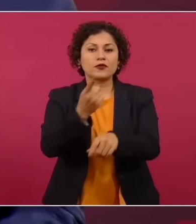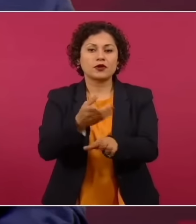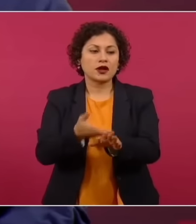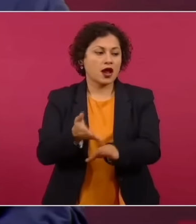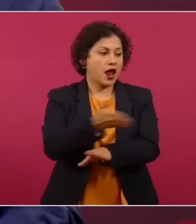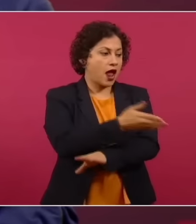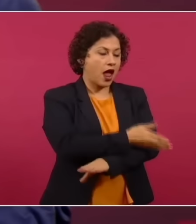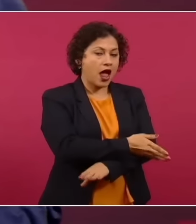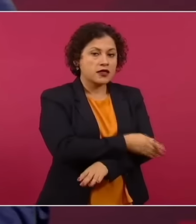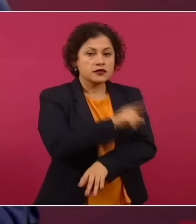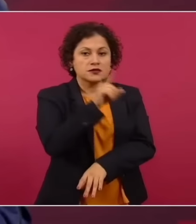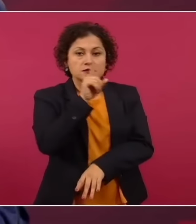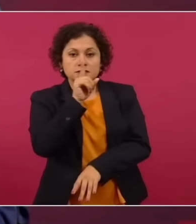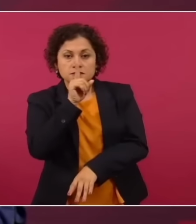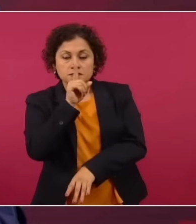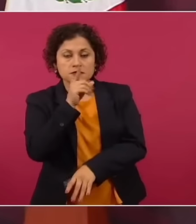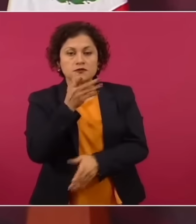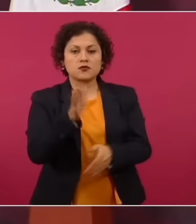Ya